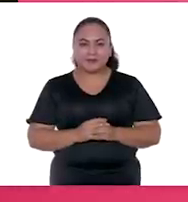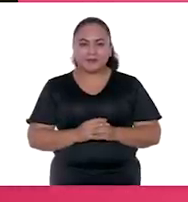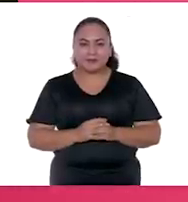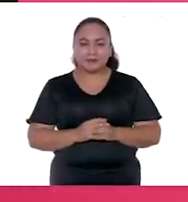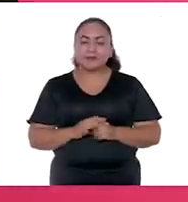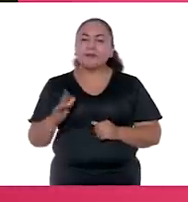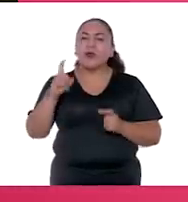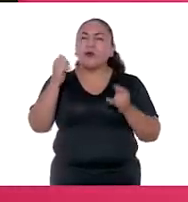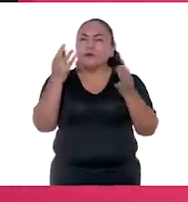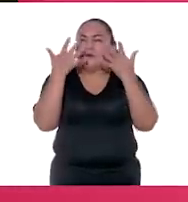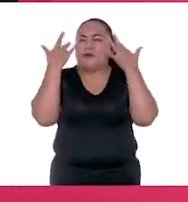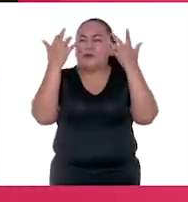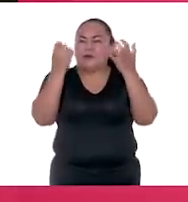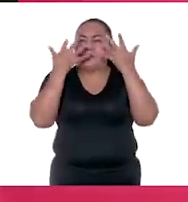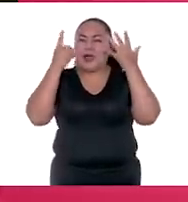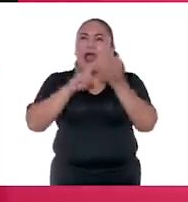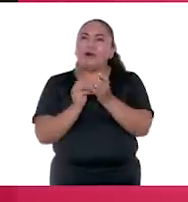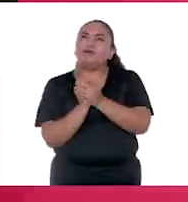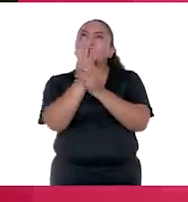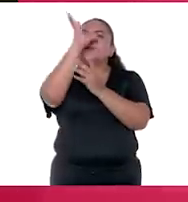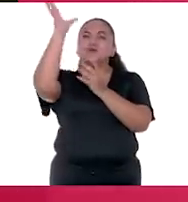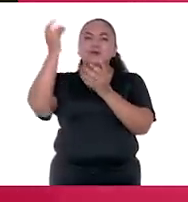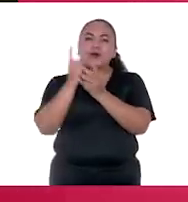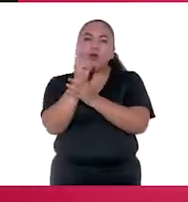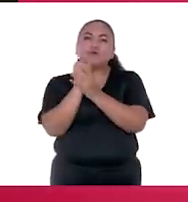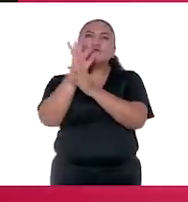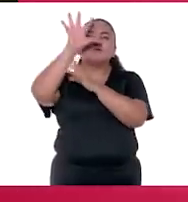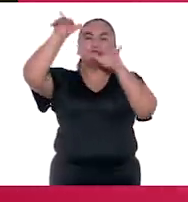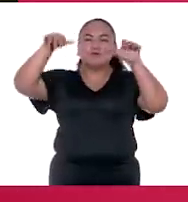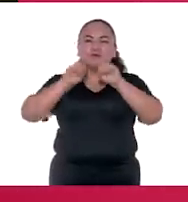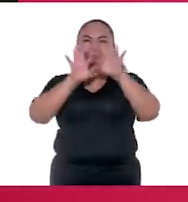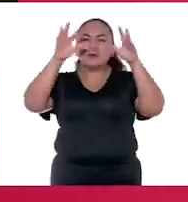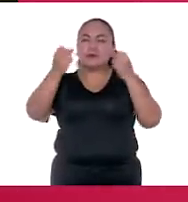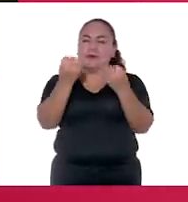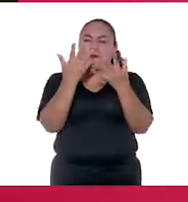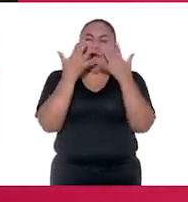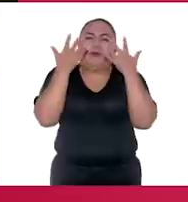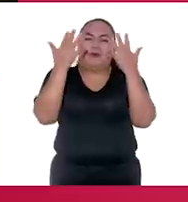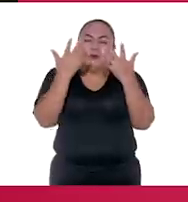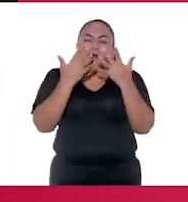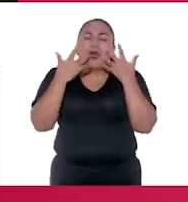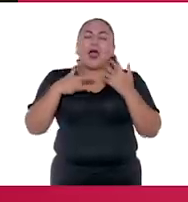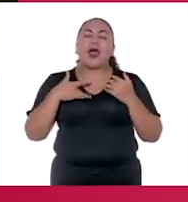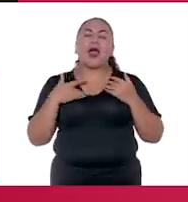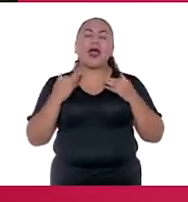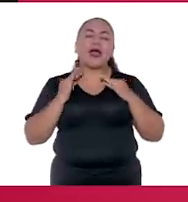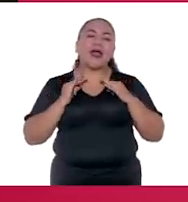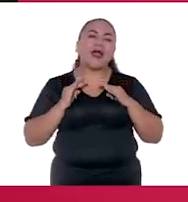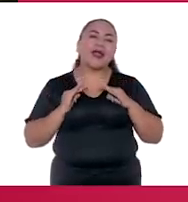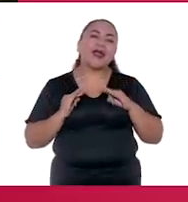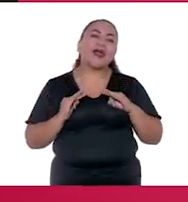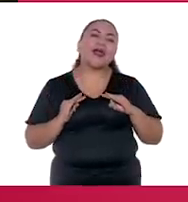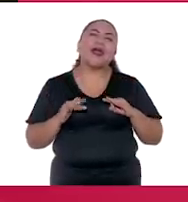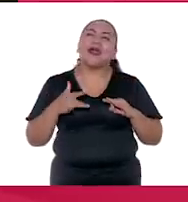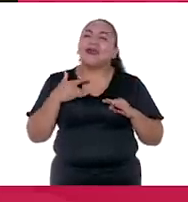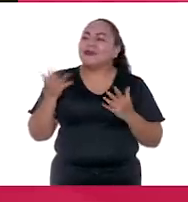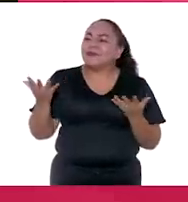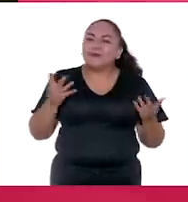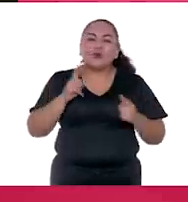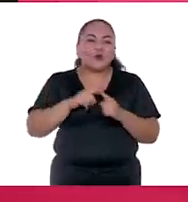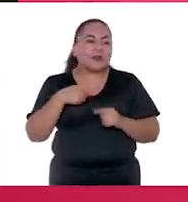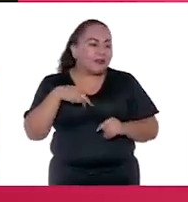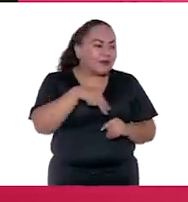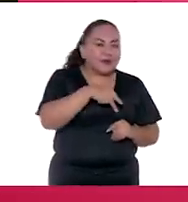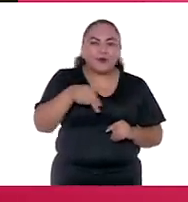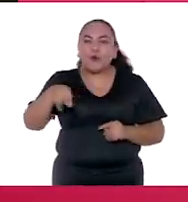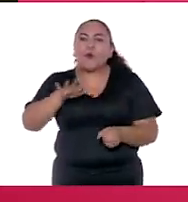La brisa que me llega de sus fuentes y sus bellas ninfas me hacen más agradable este momento, en el que decido hacia dónde voy a seguir mi